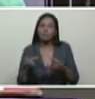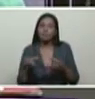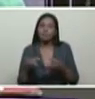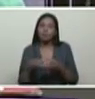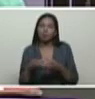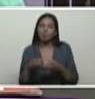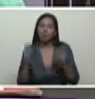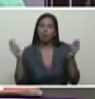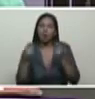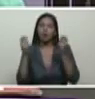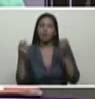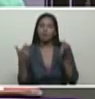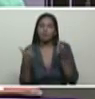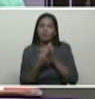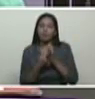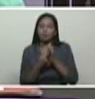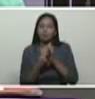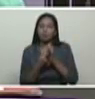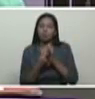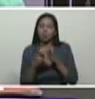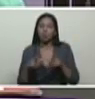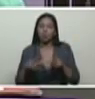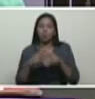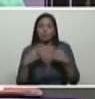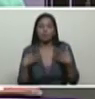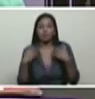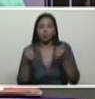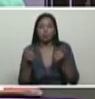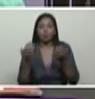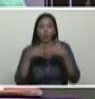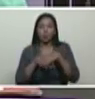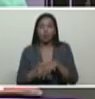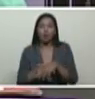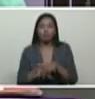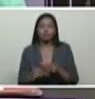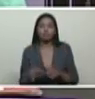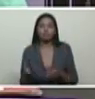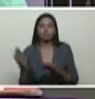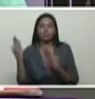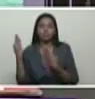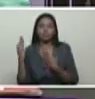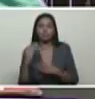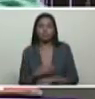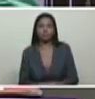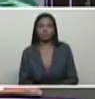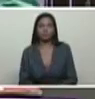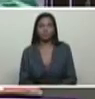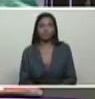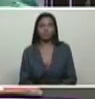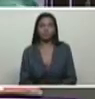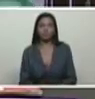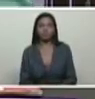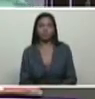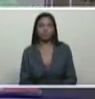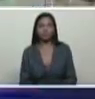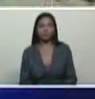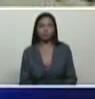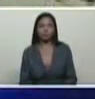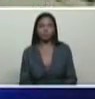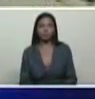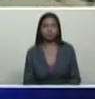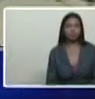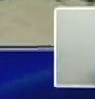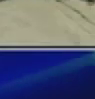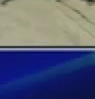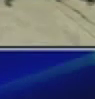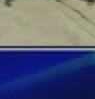la jornada de vacunación del área de salud integral de Mamporal. Adelante, compañero Héctor Rodríguez.